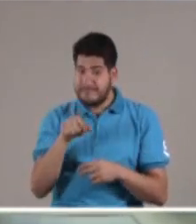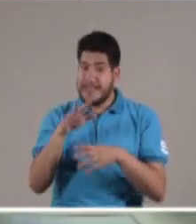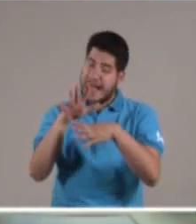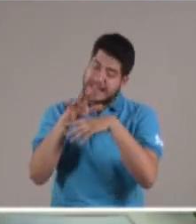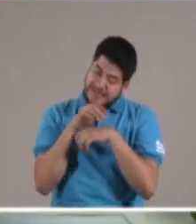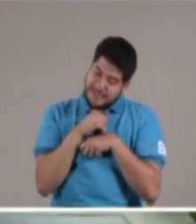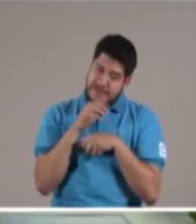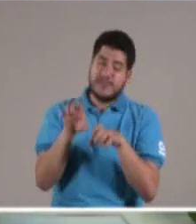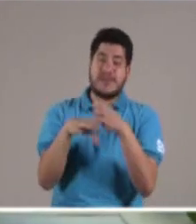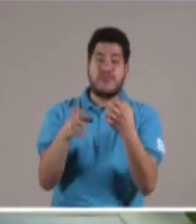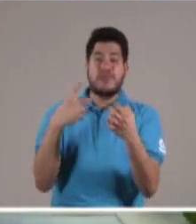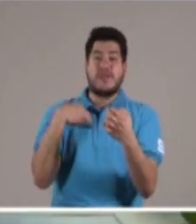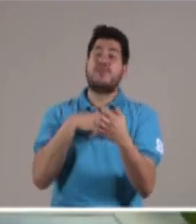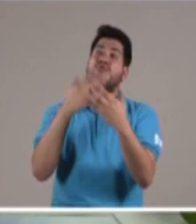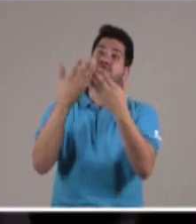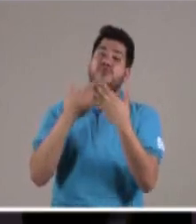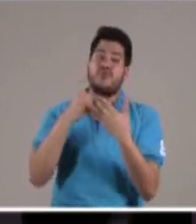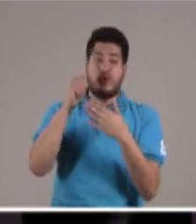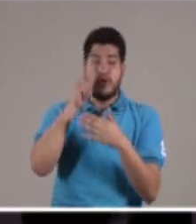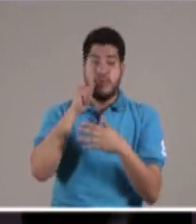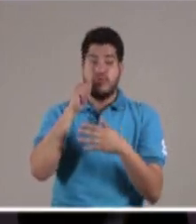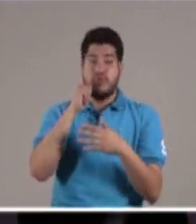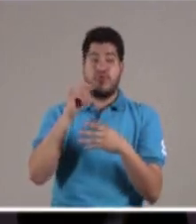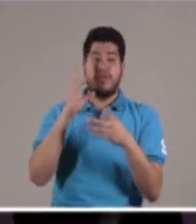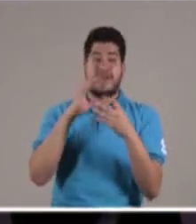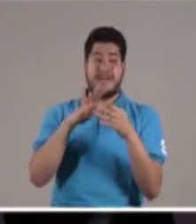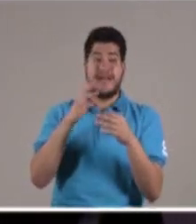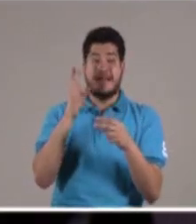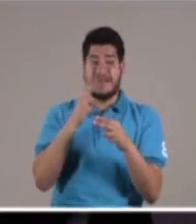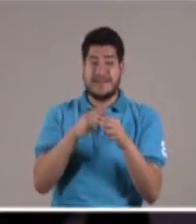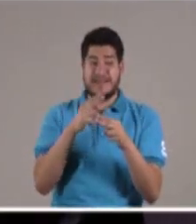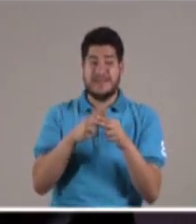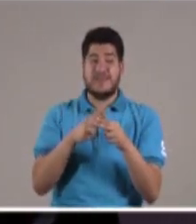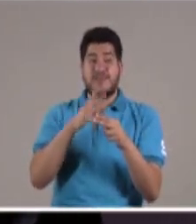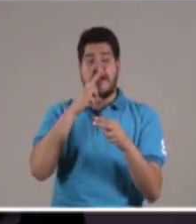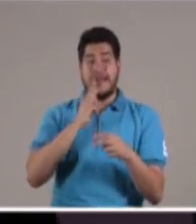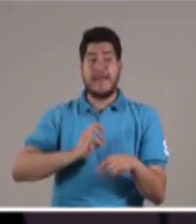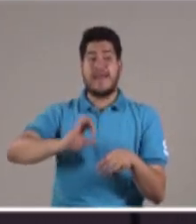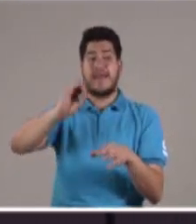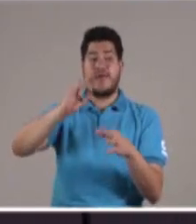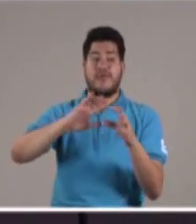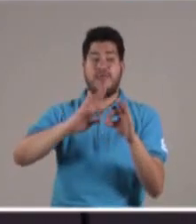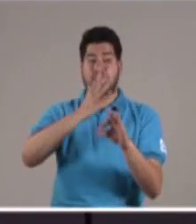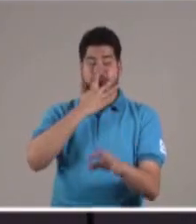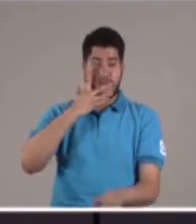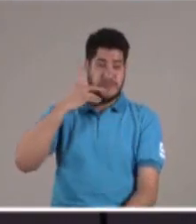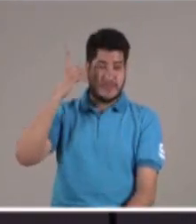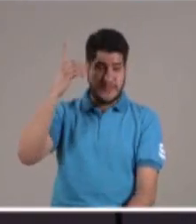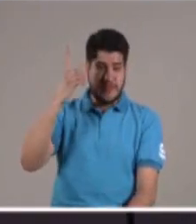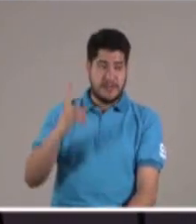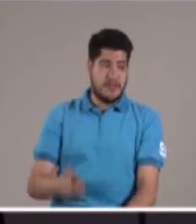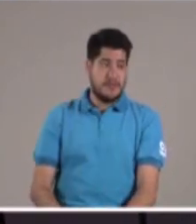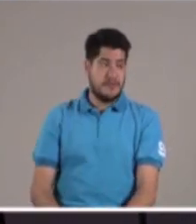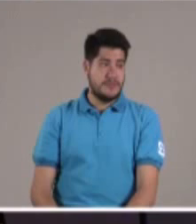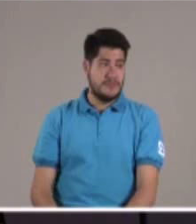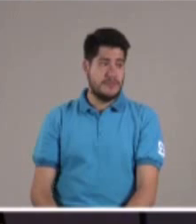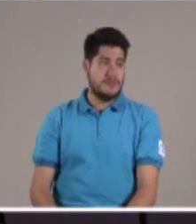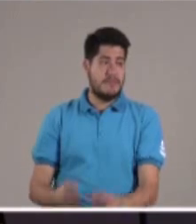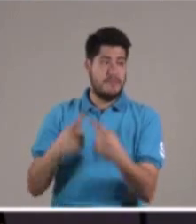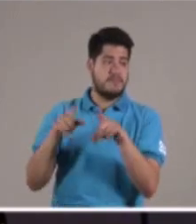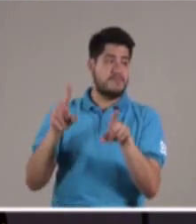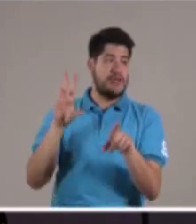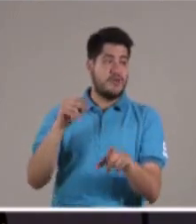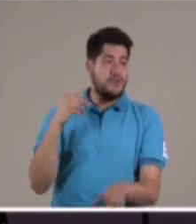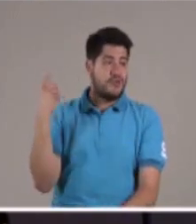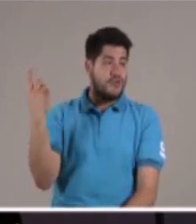potestad autoridad de socia de ser llamados de llegar a ser hijos de Dios pero no